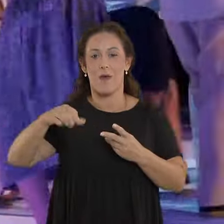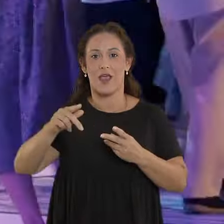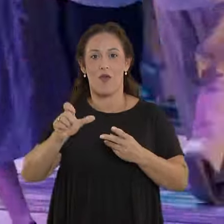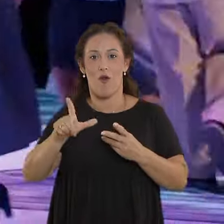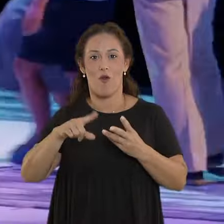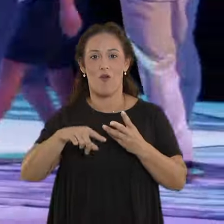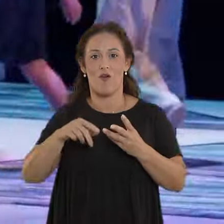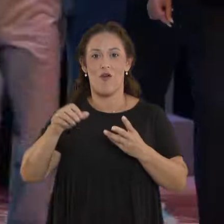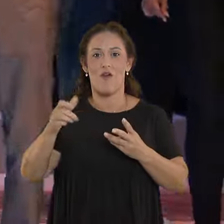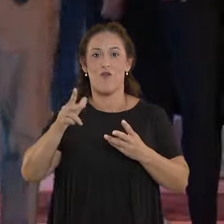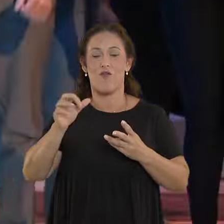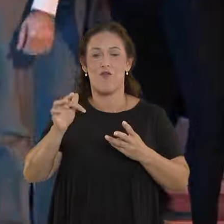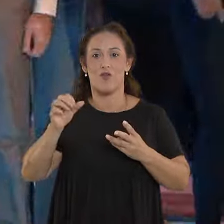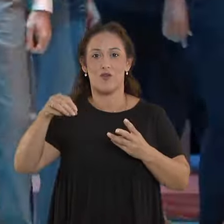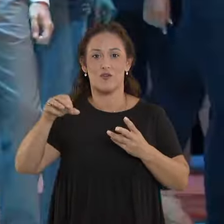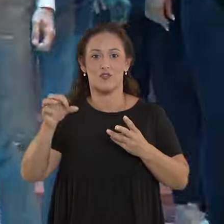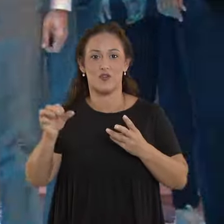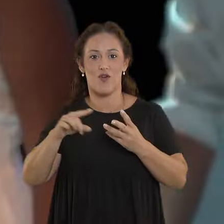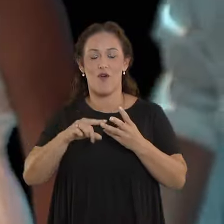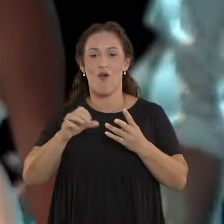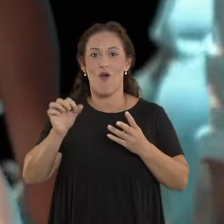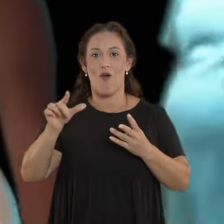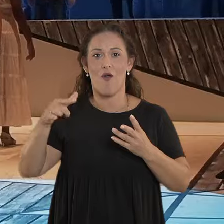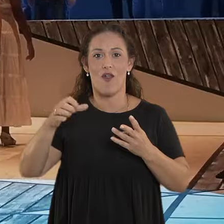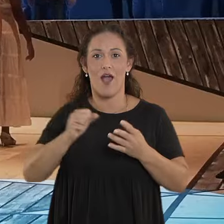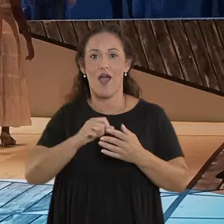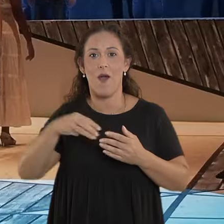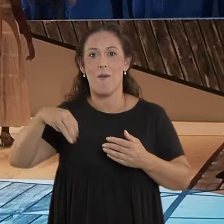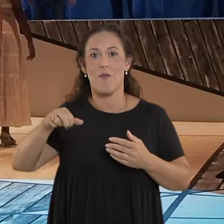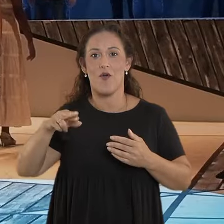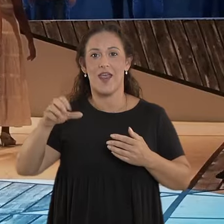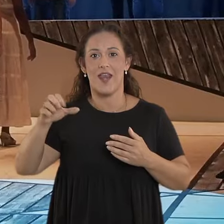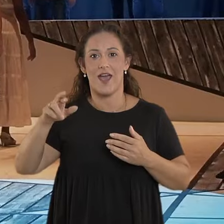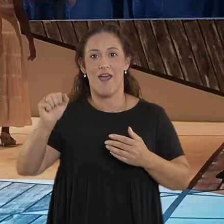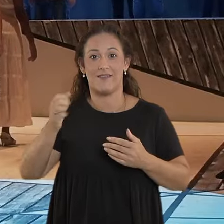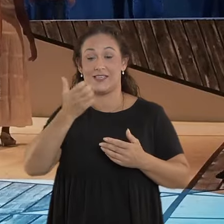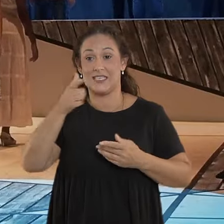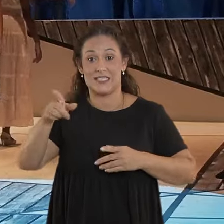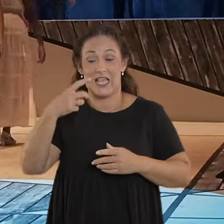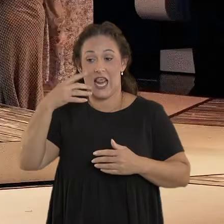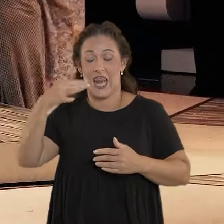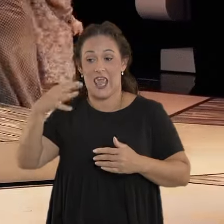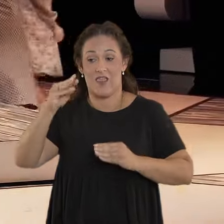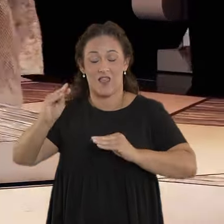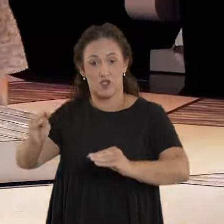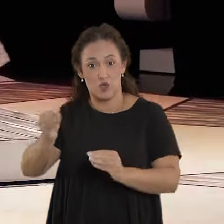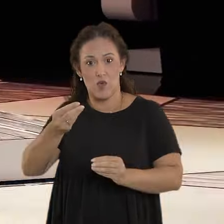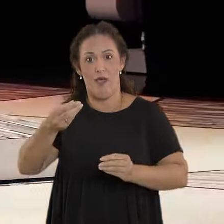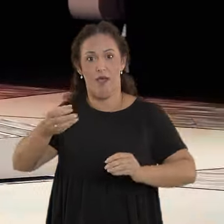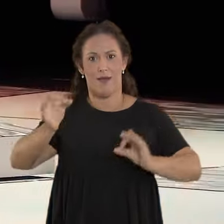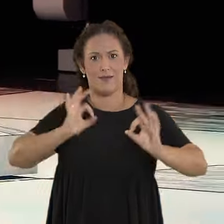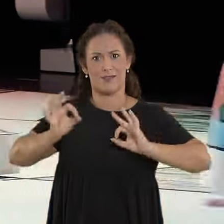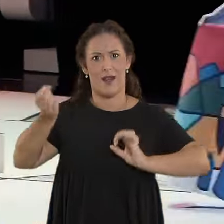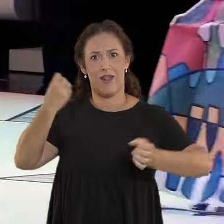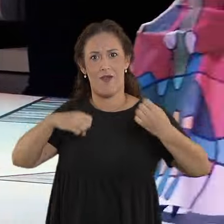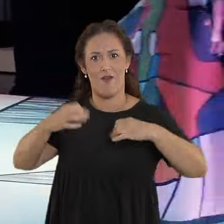Michael Hernández, Víctor Formoso, Olga Serpa, Luis Morera. Si vamos a materializar su legado sobre los escenarios, hay